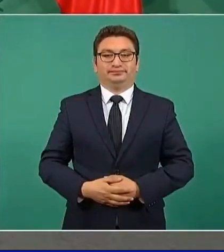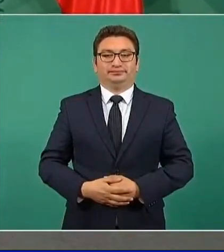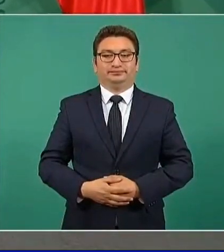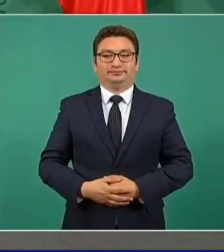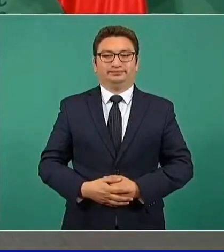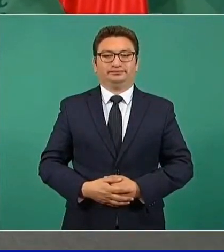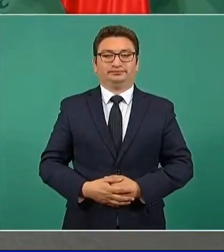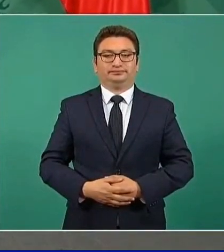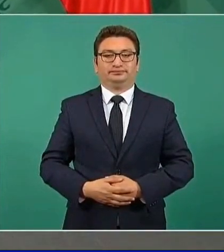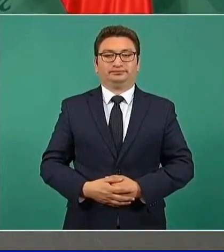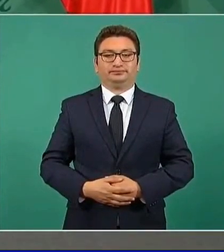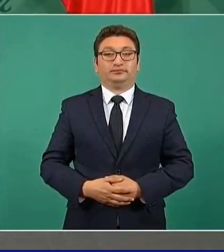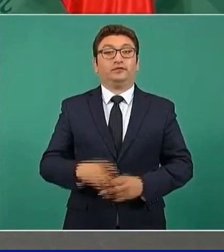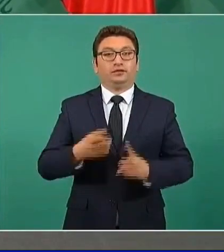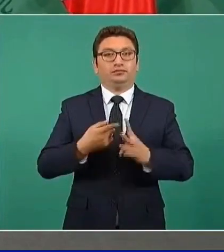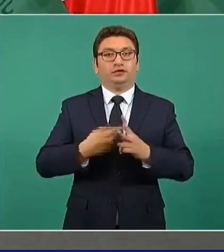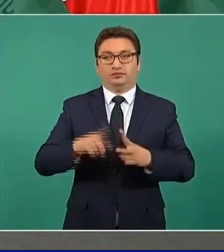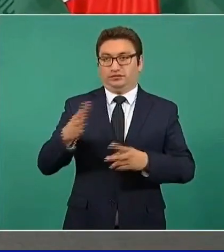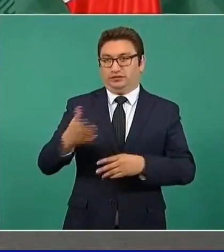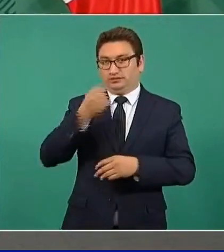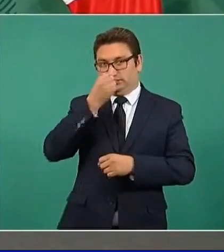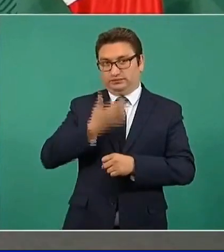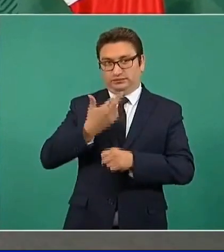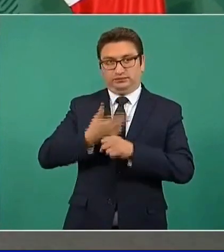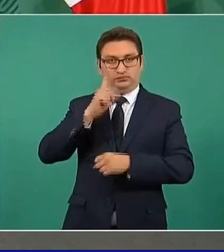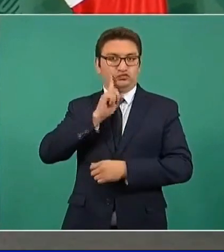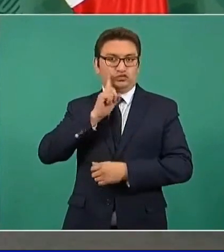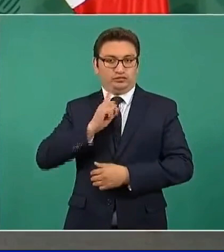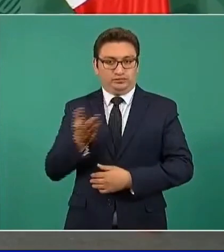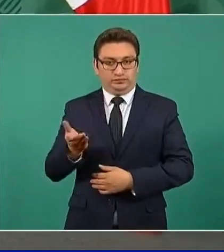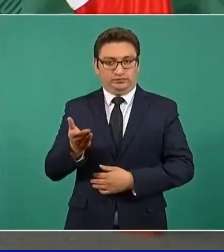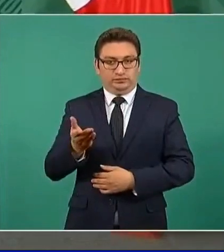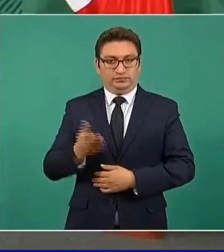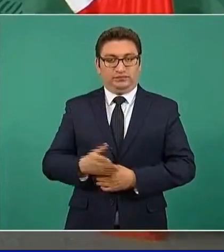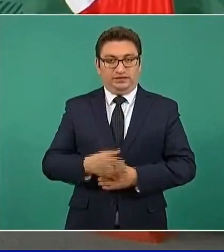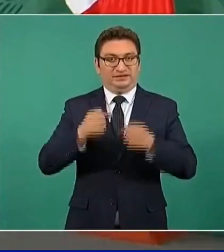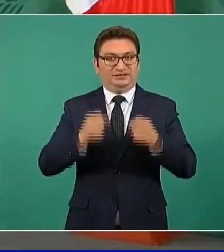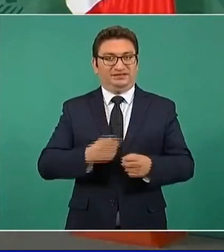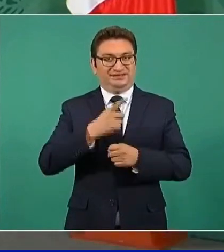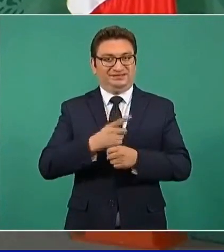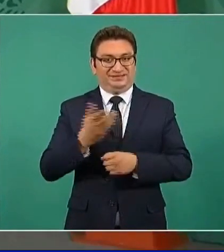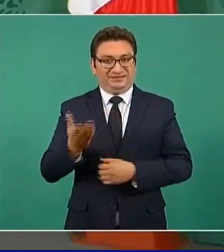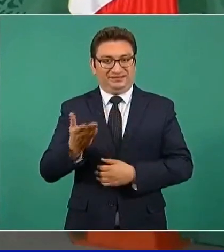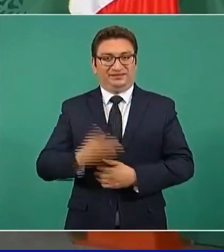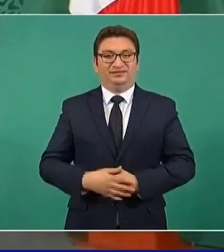a iniciar con la secretaria de Seguridad.